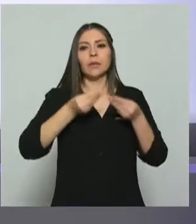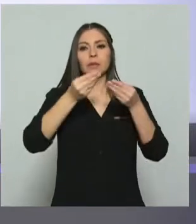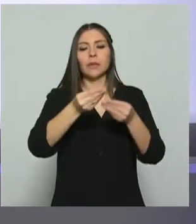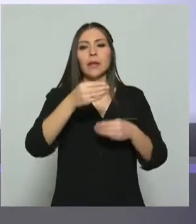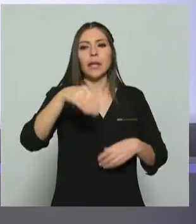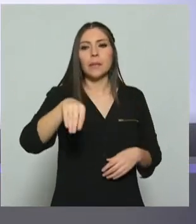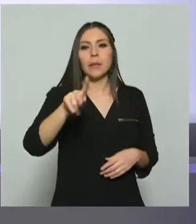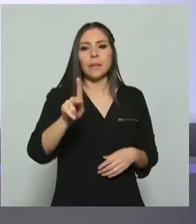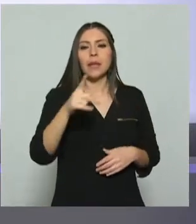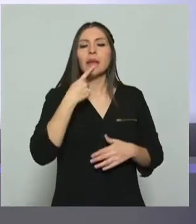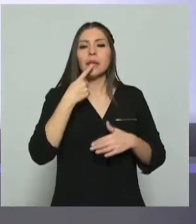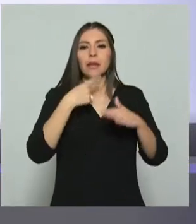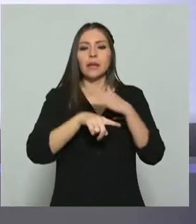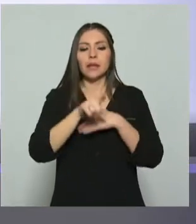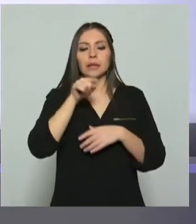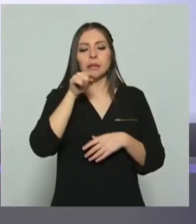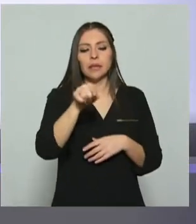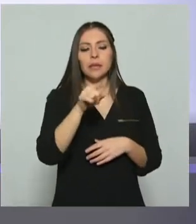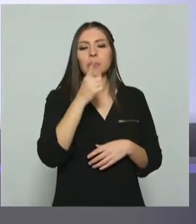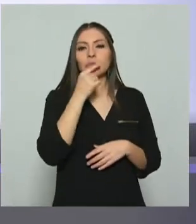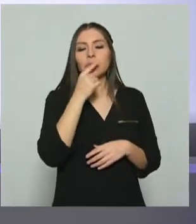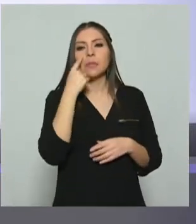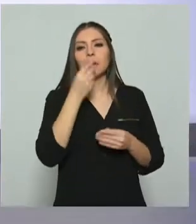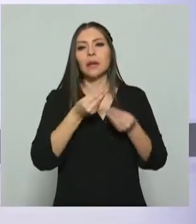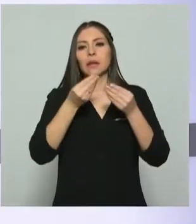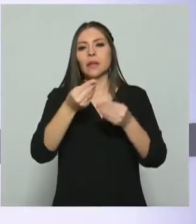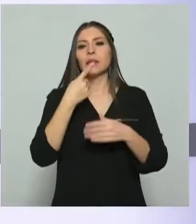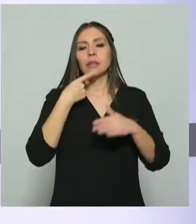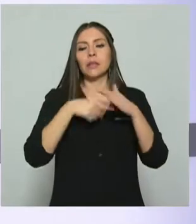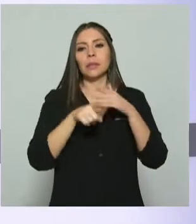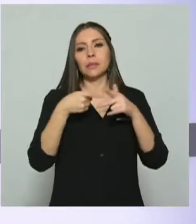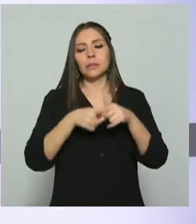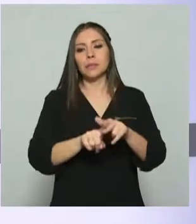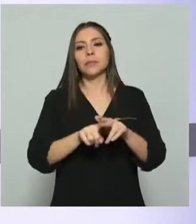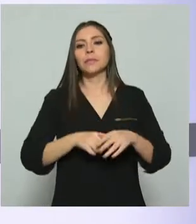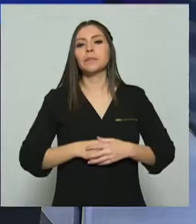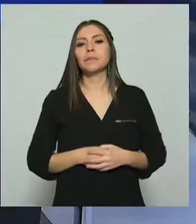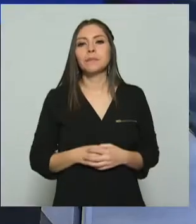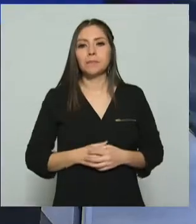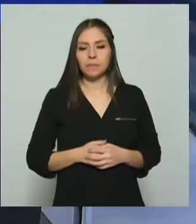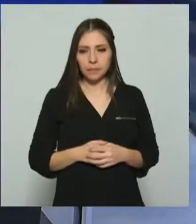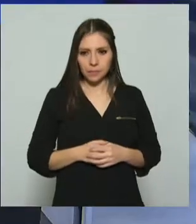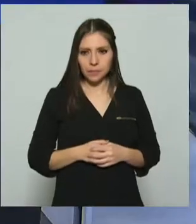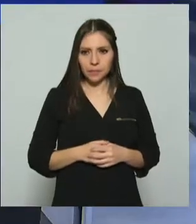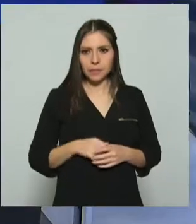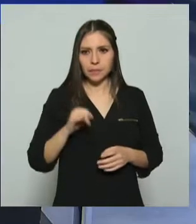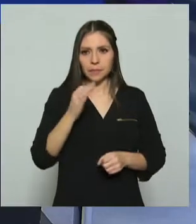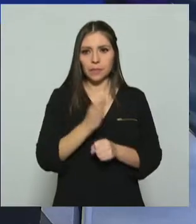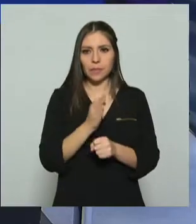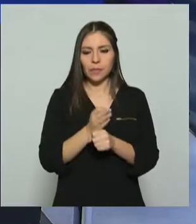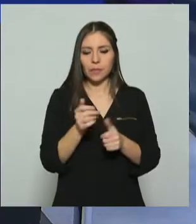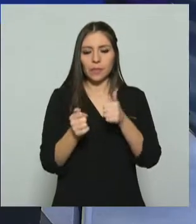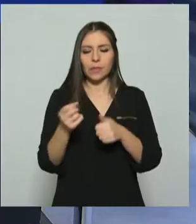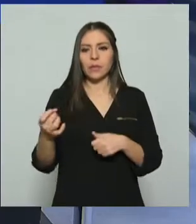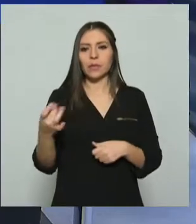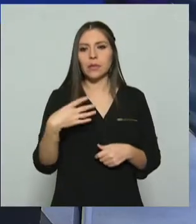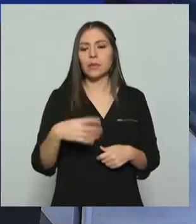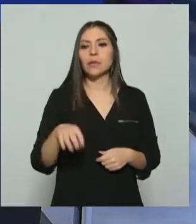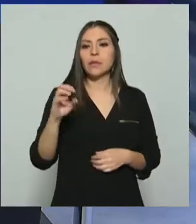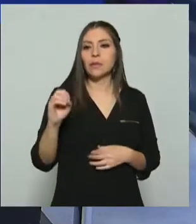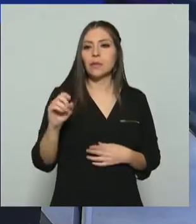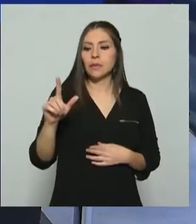Ministerio Público para generar la denuncia correspondiente. Así es, mira, justamente me está escribiendo Olimpia Coralmelo, ella también va a